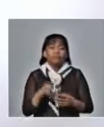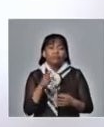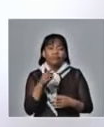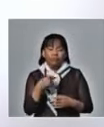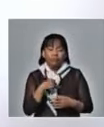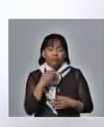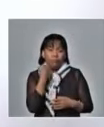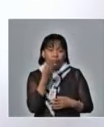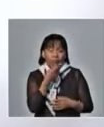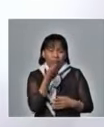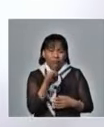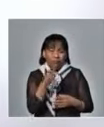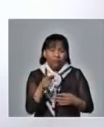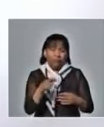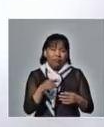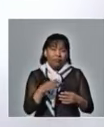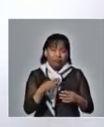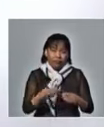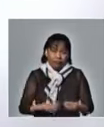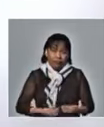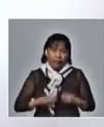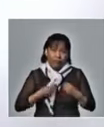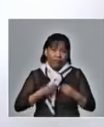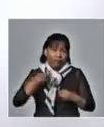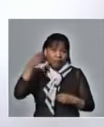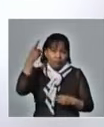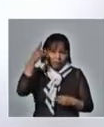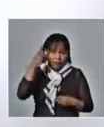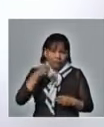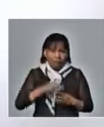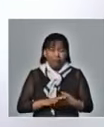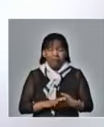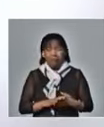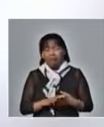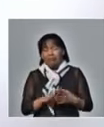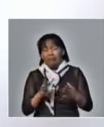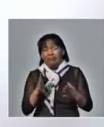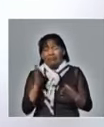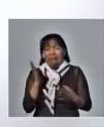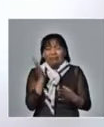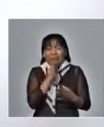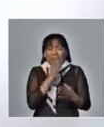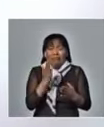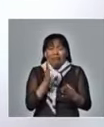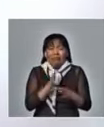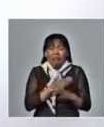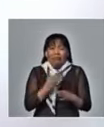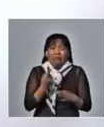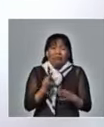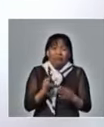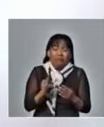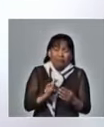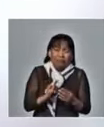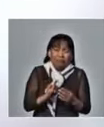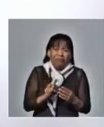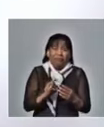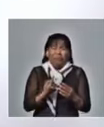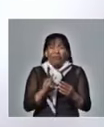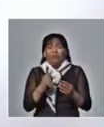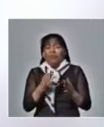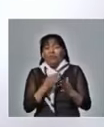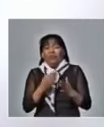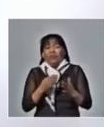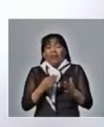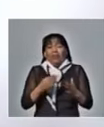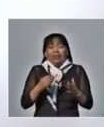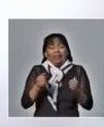decirles que la vida en sociedad en Puebla está alterada y está alterada por el deterioro en el ejercicio